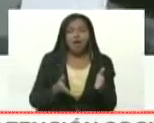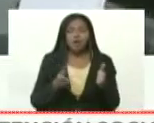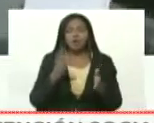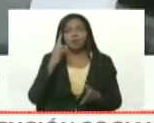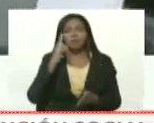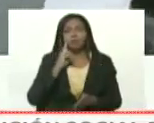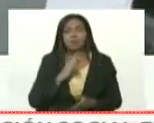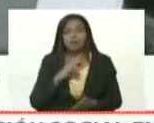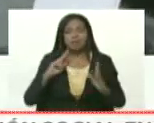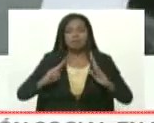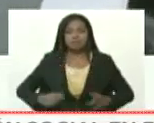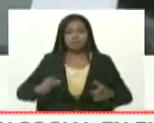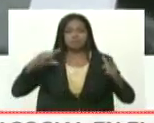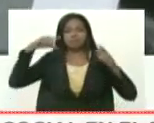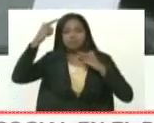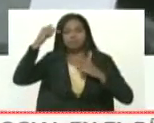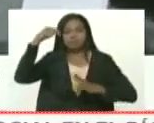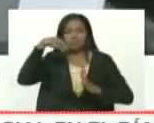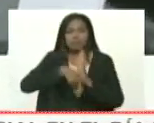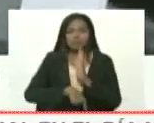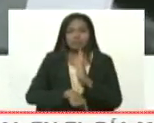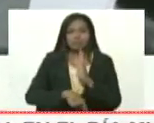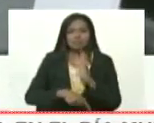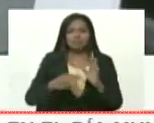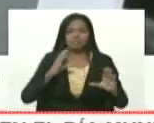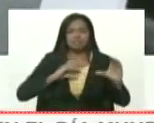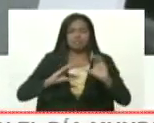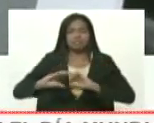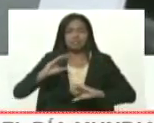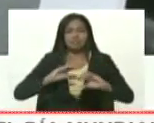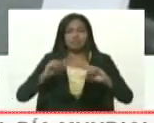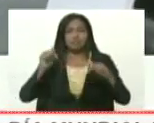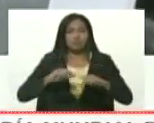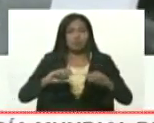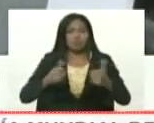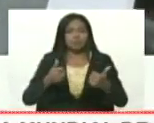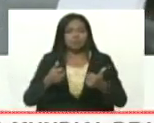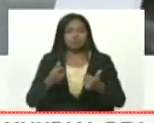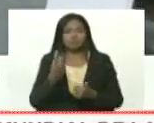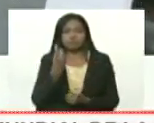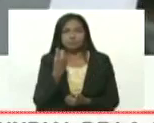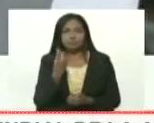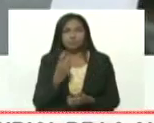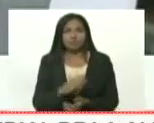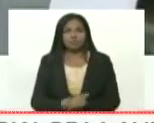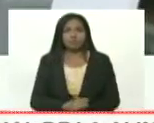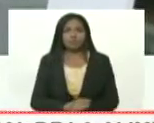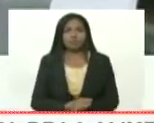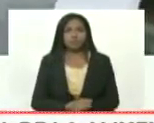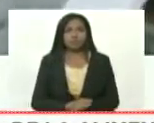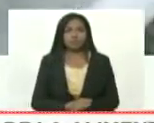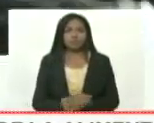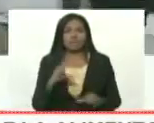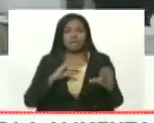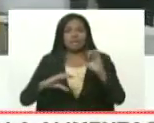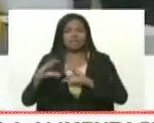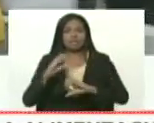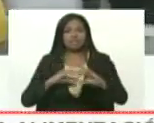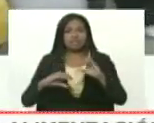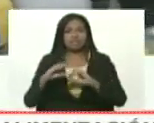humanista, chavista y profundamente científico a partir de ahora. La pieza que faltaba, la